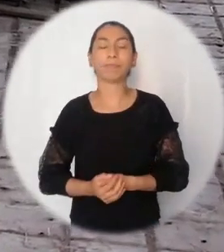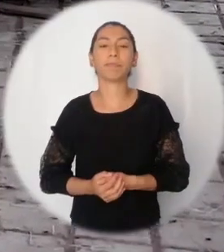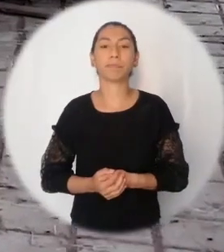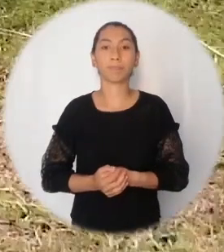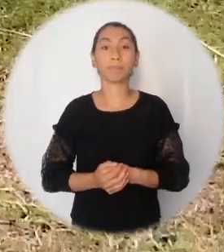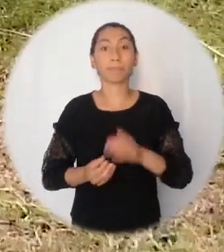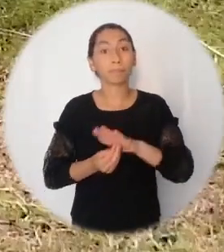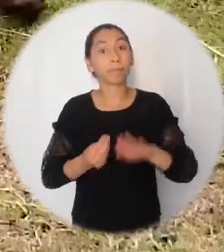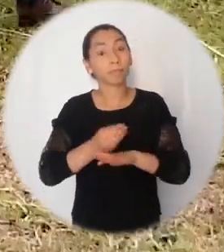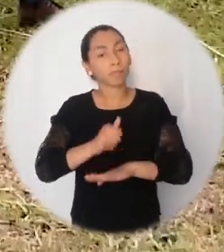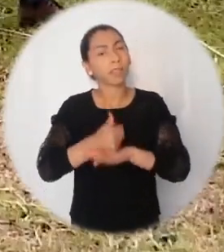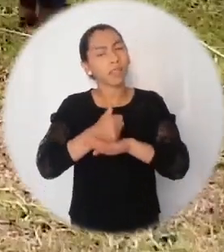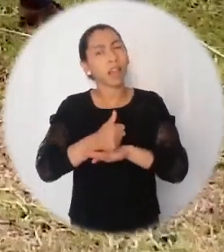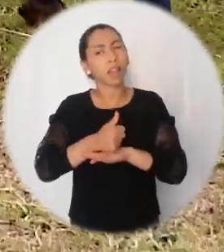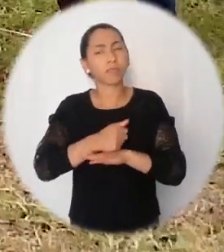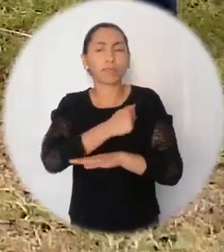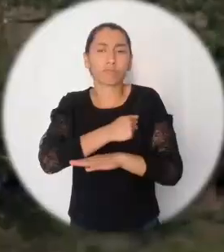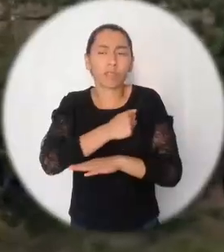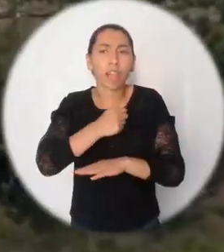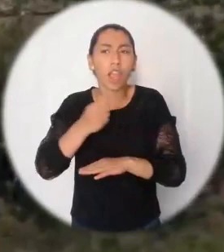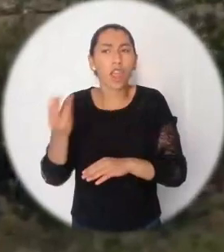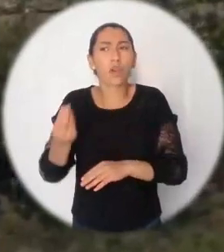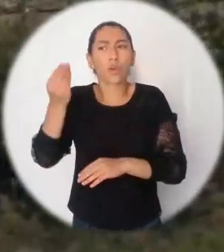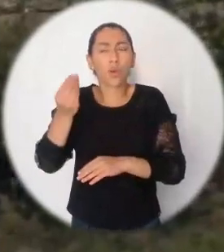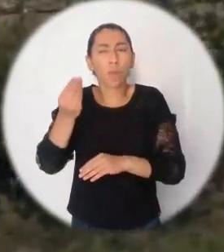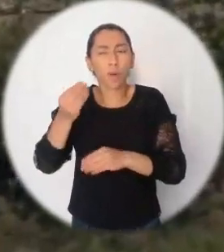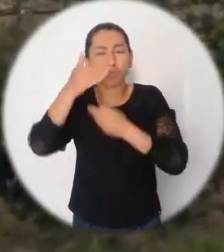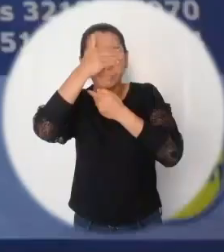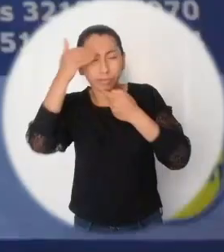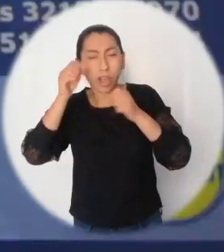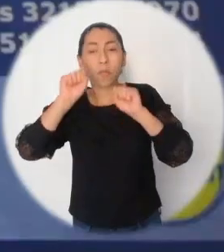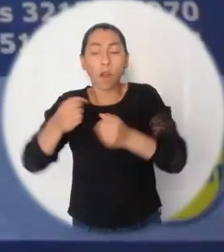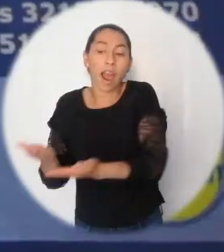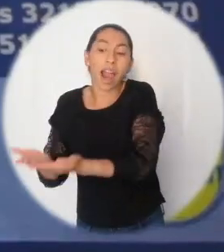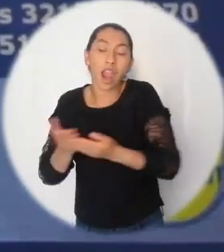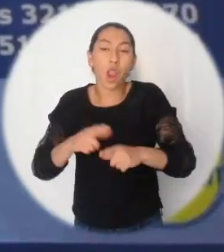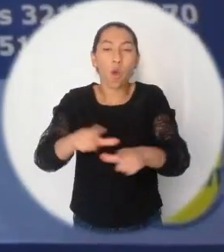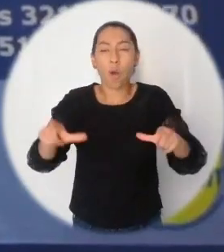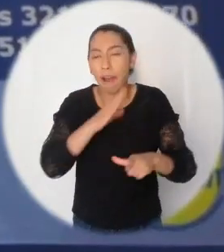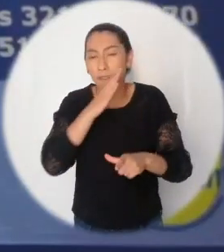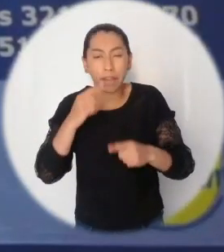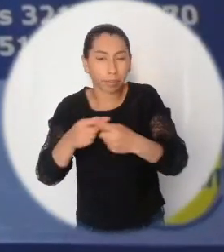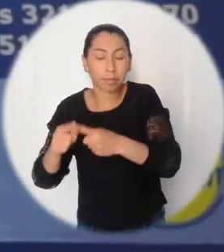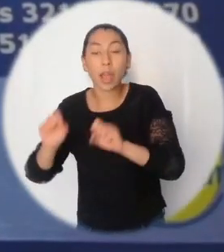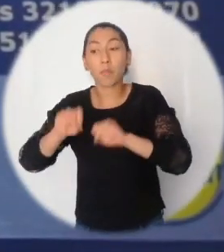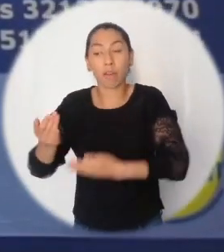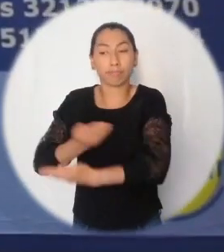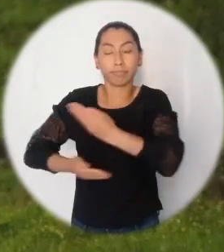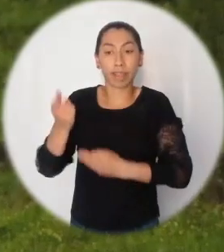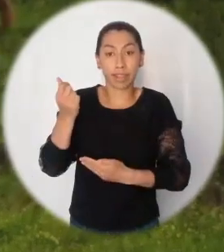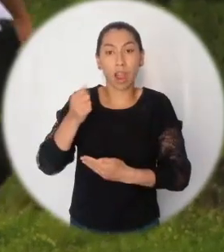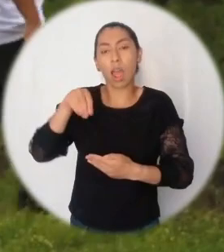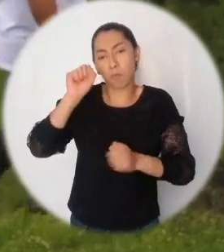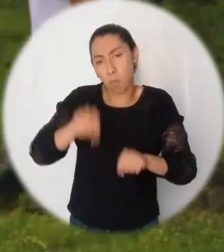El director también elevó la petición a los exintegrantes de los grupos armados para que entreguen bienes cuya monetización pueda ser sencilla y sin obstáculos con el fin de